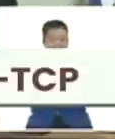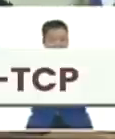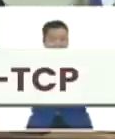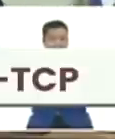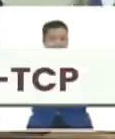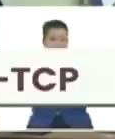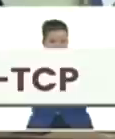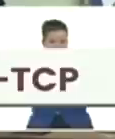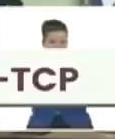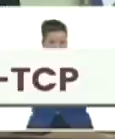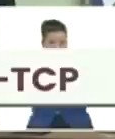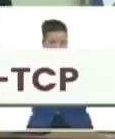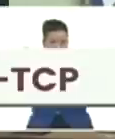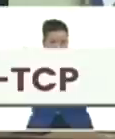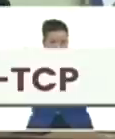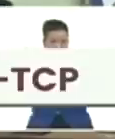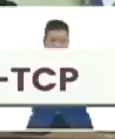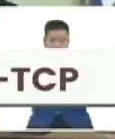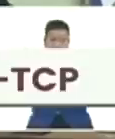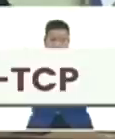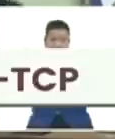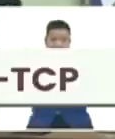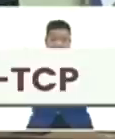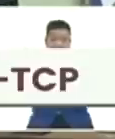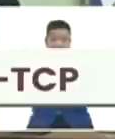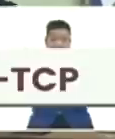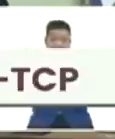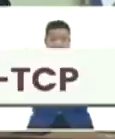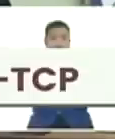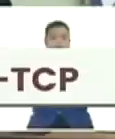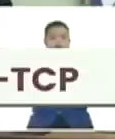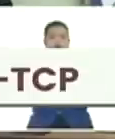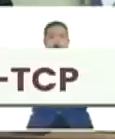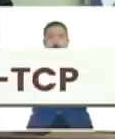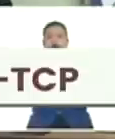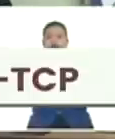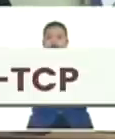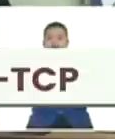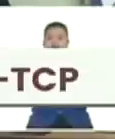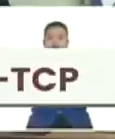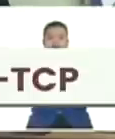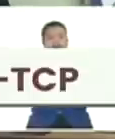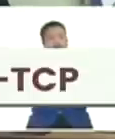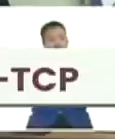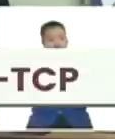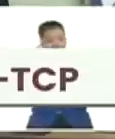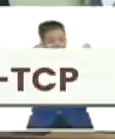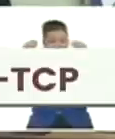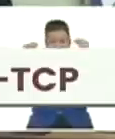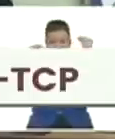o sencillamente a una ladera? Ese es el tema que de forma madura hay que valorar.